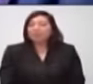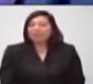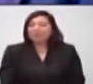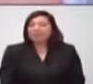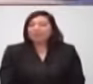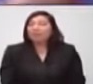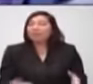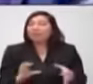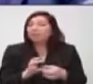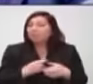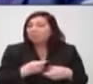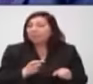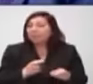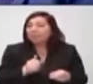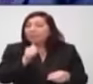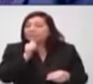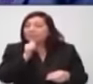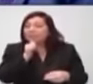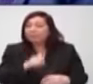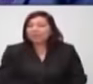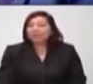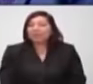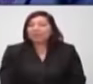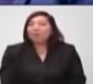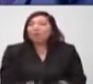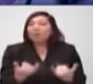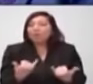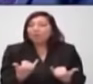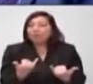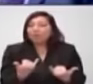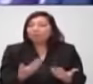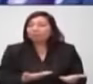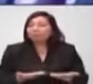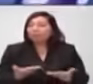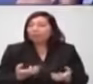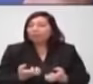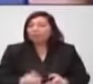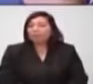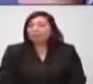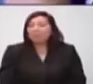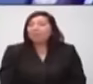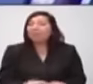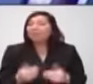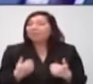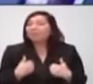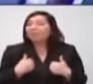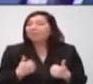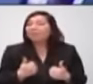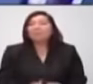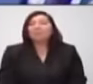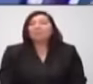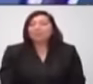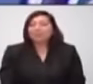las alianzas públicas y privadas hoy en día están moviendo la economía, pero que tiene que ser bien